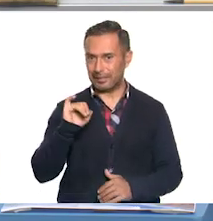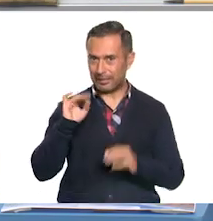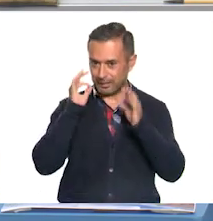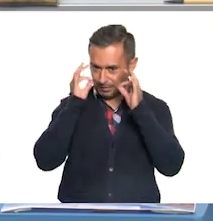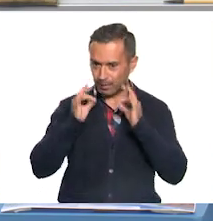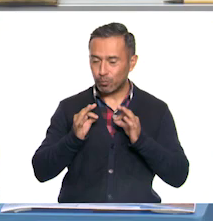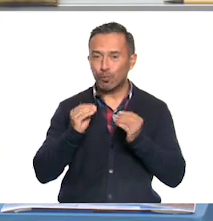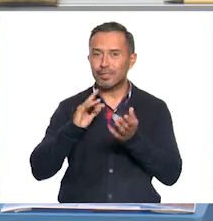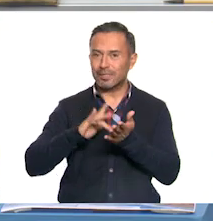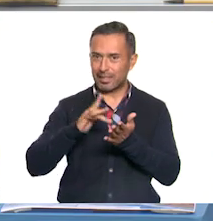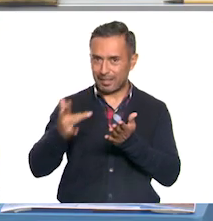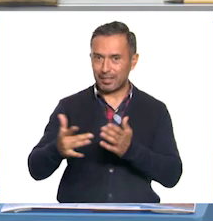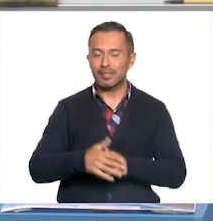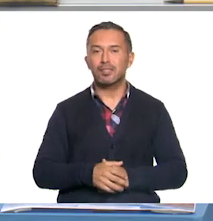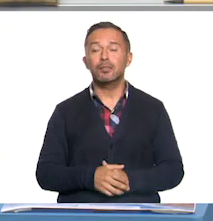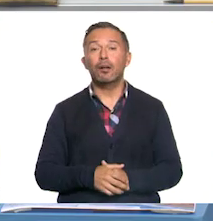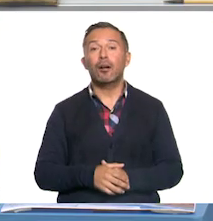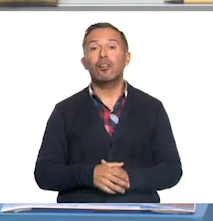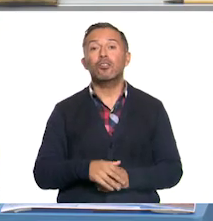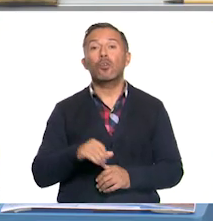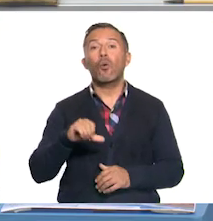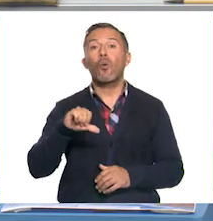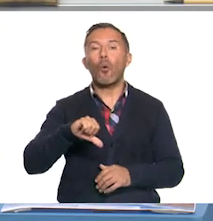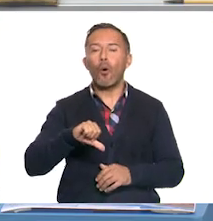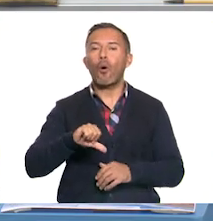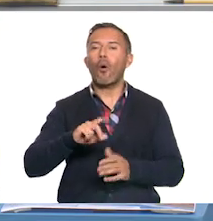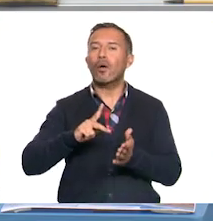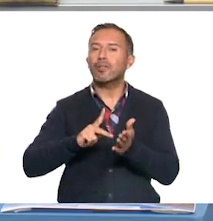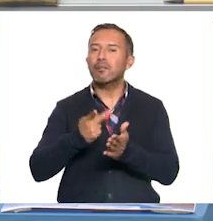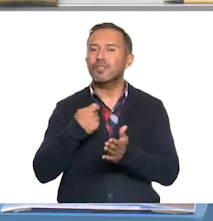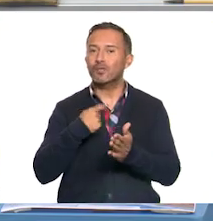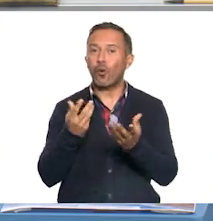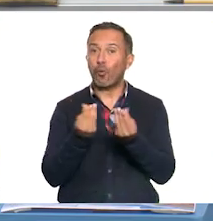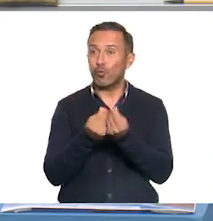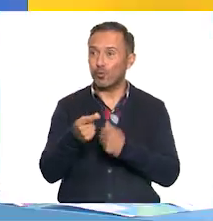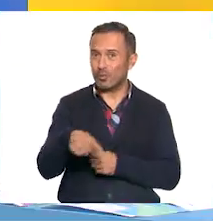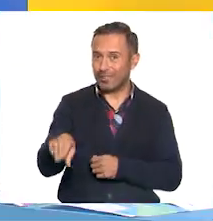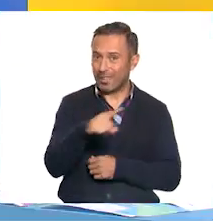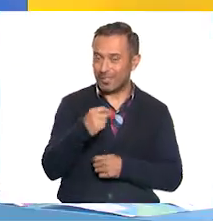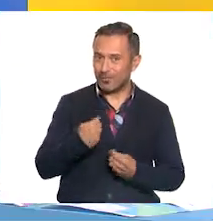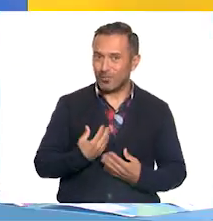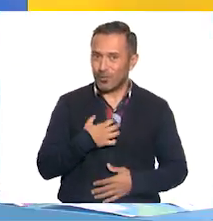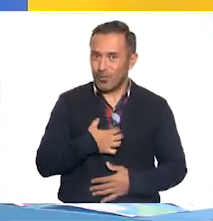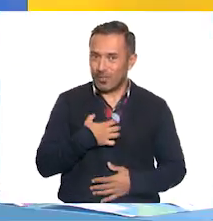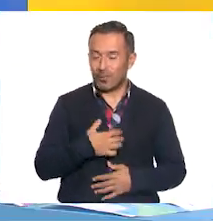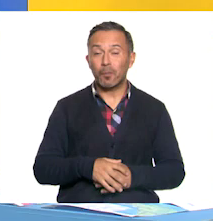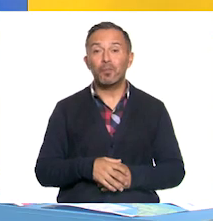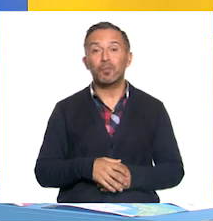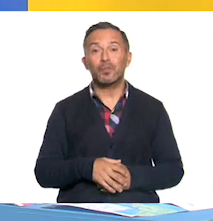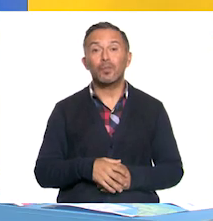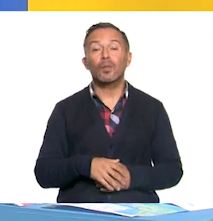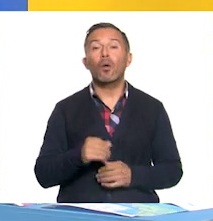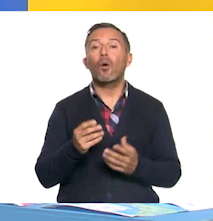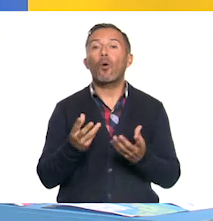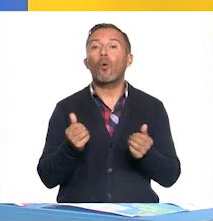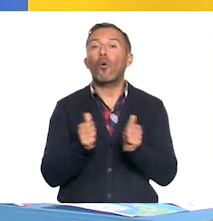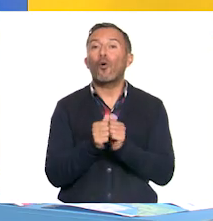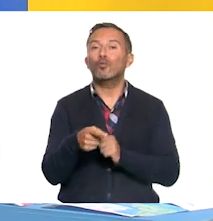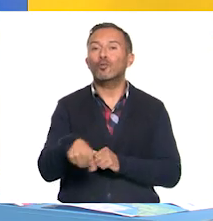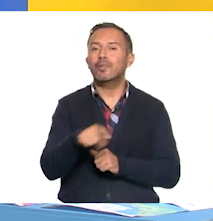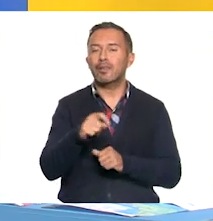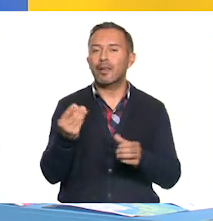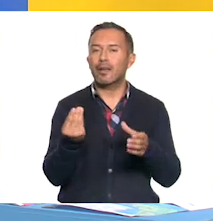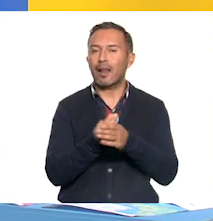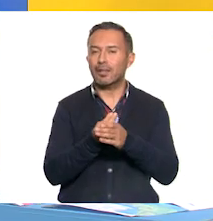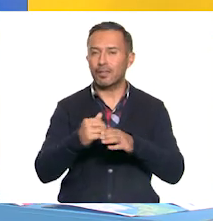gracias. Qué emoción de estar otro día aquí con ustedes. Vamos a tener el gusto de estar con ustedes en esta clase de